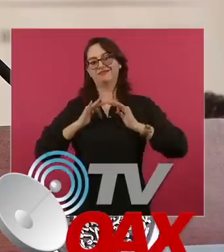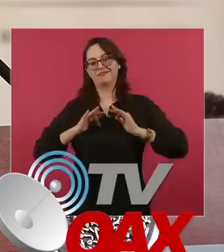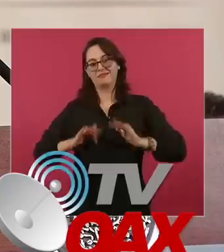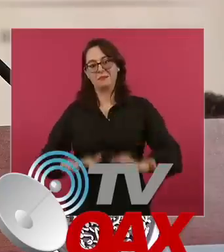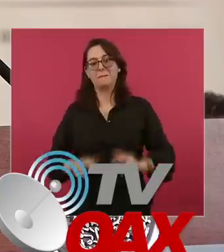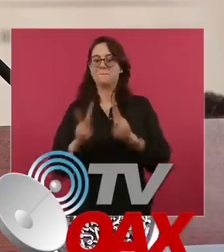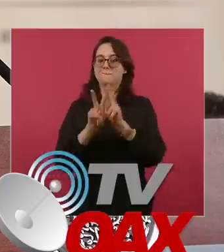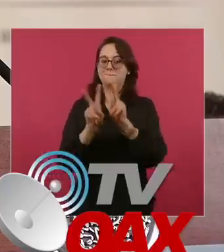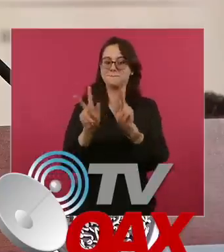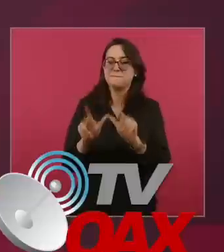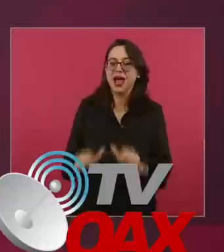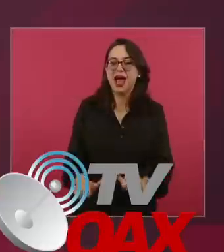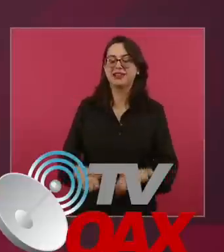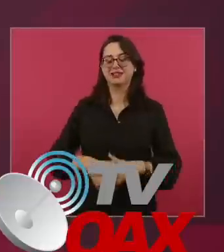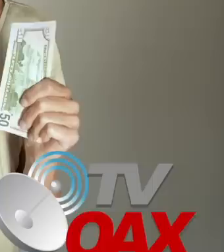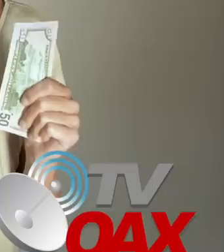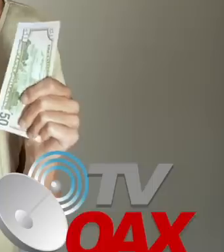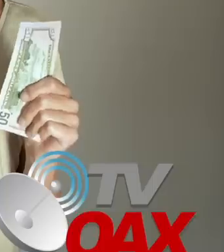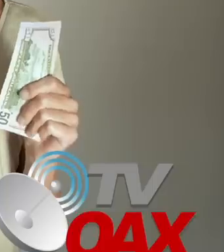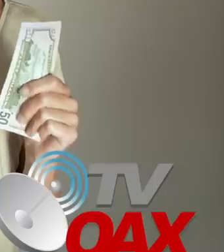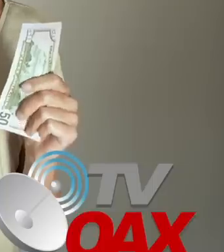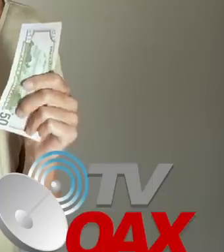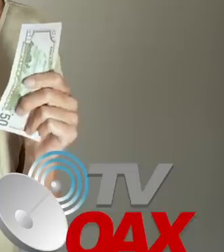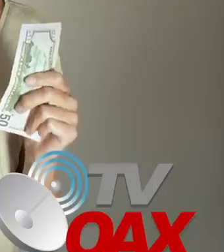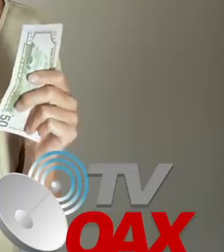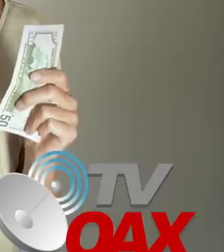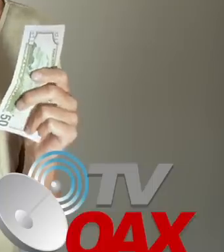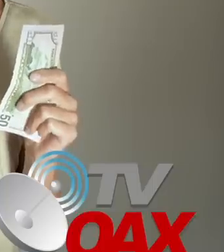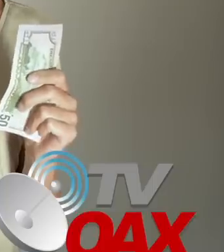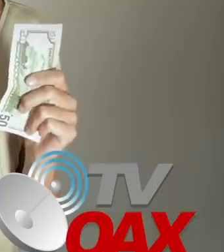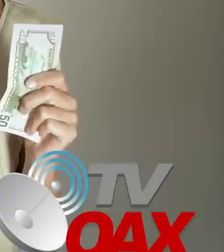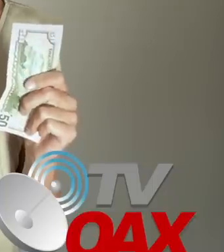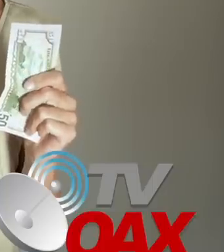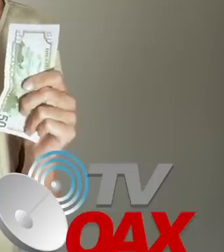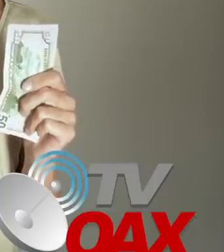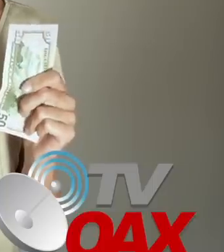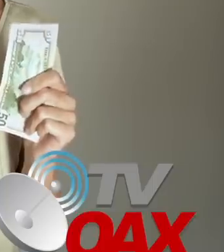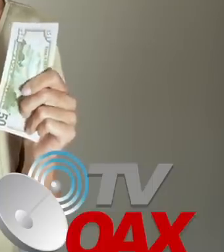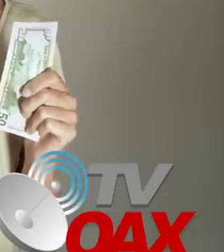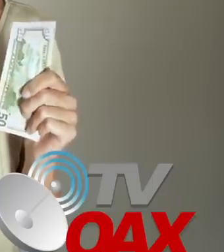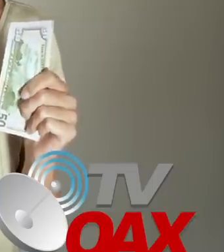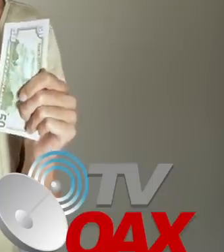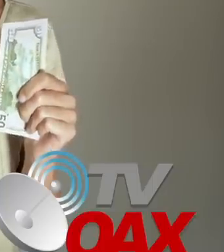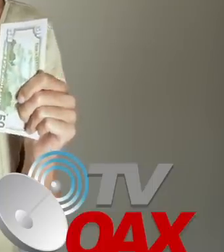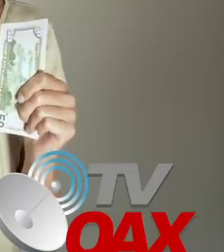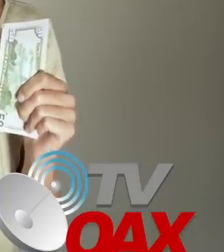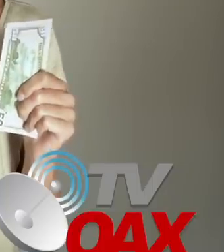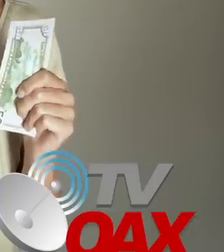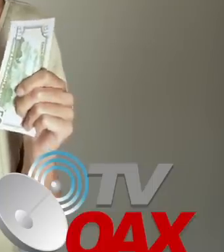combatir la desigualdad, combatir la pobreza, hay que garantizar